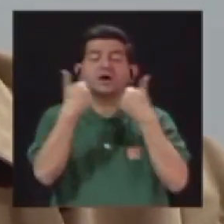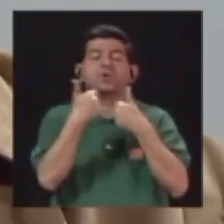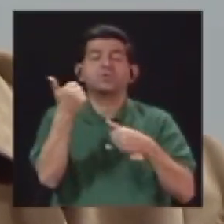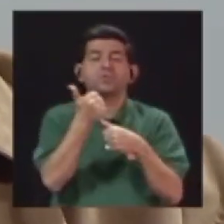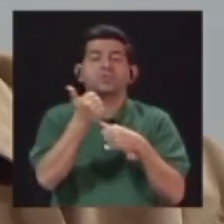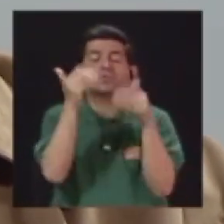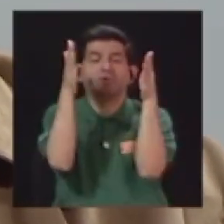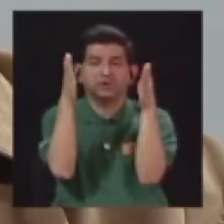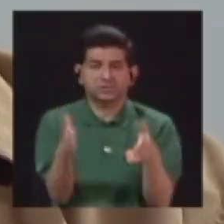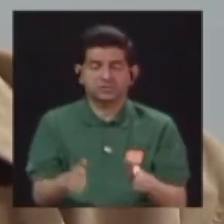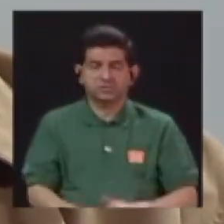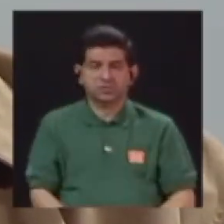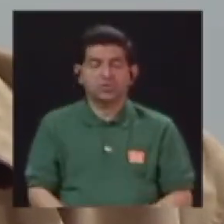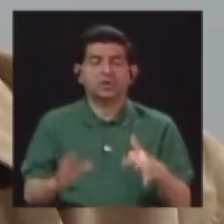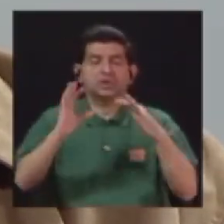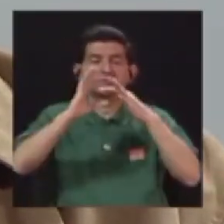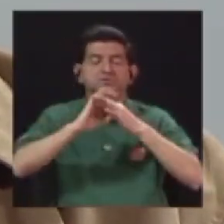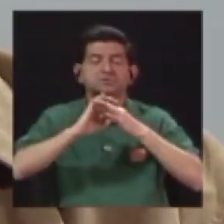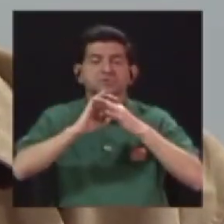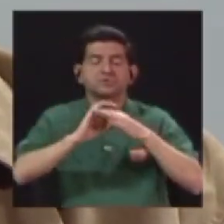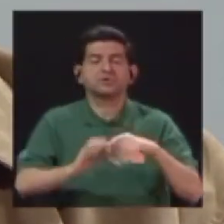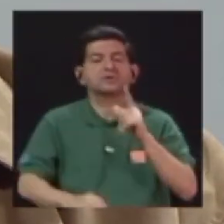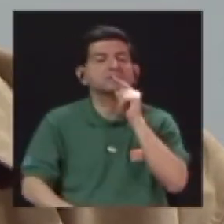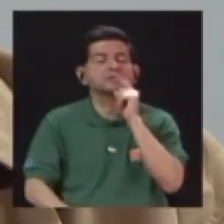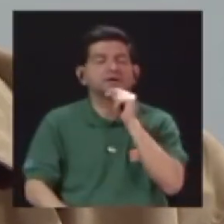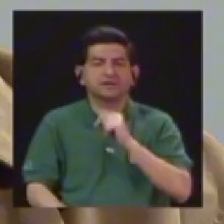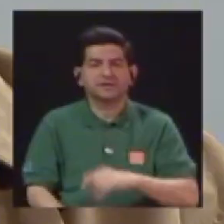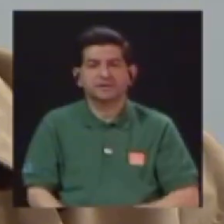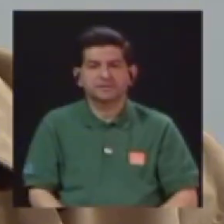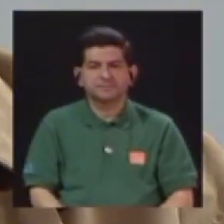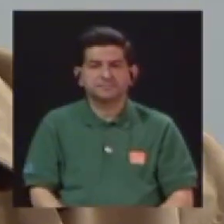asesores que lo coordinaba